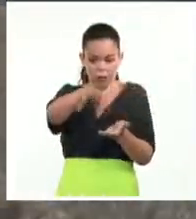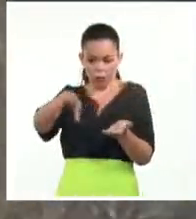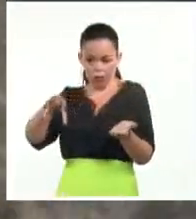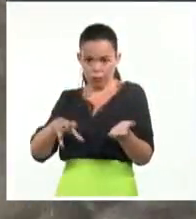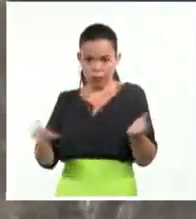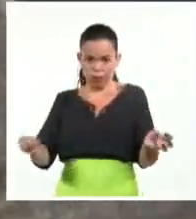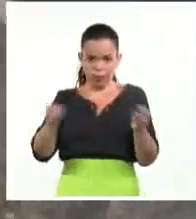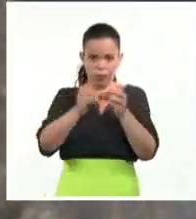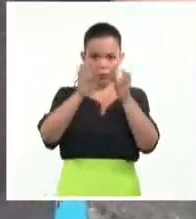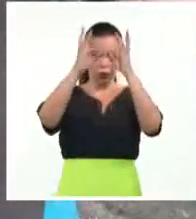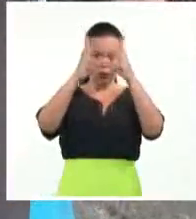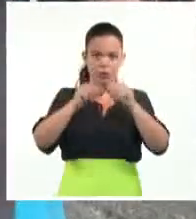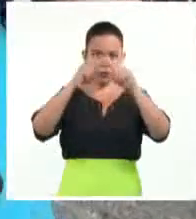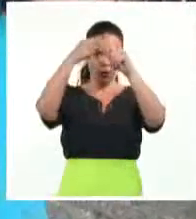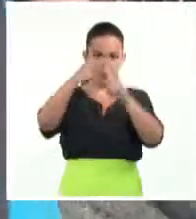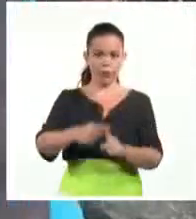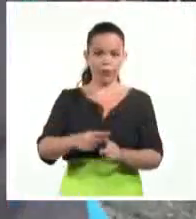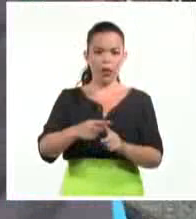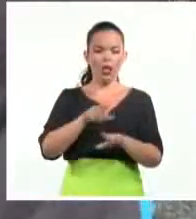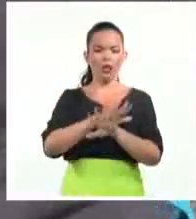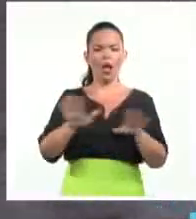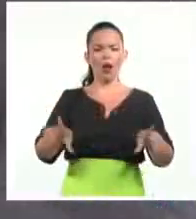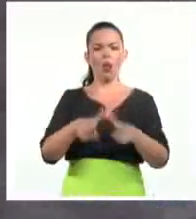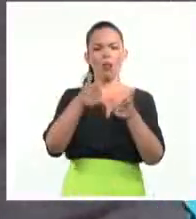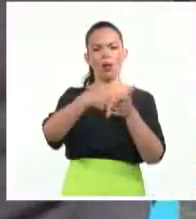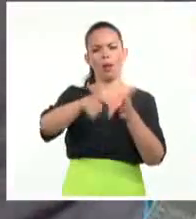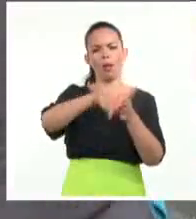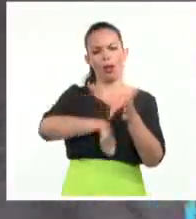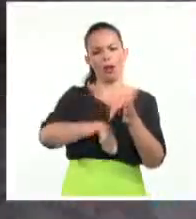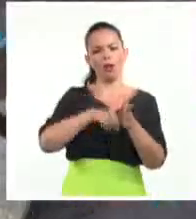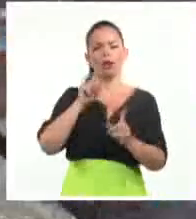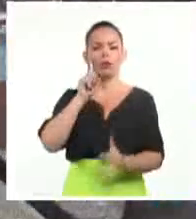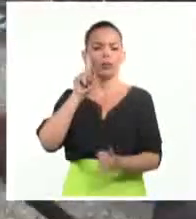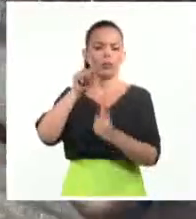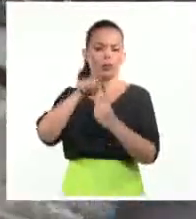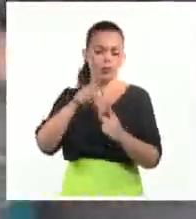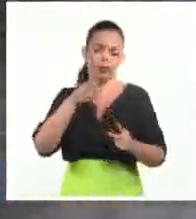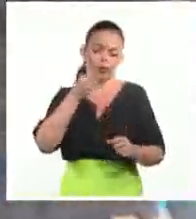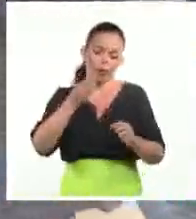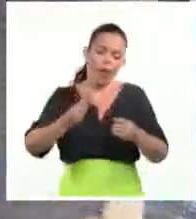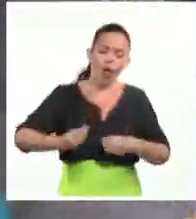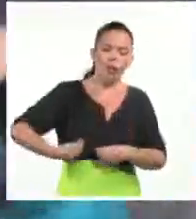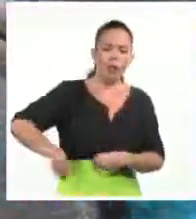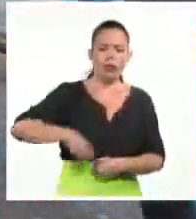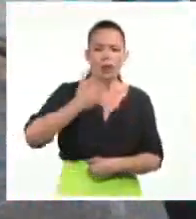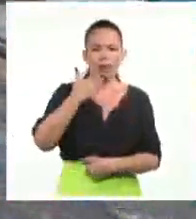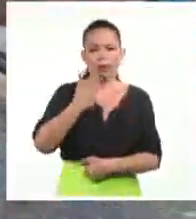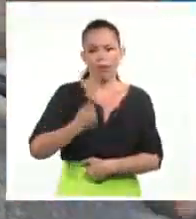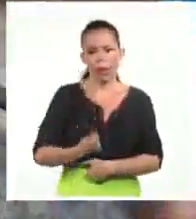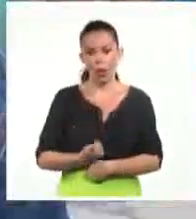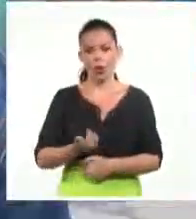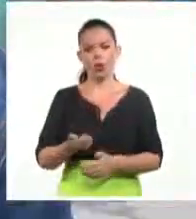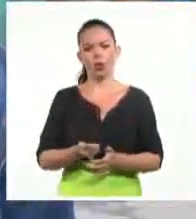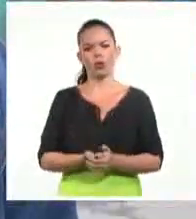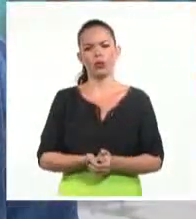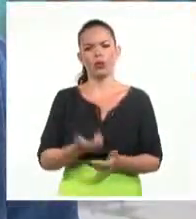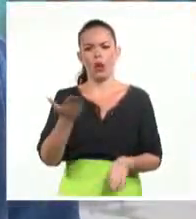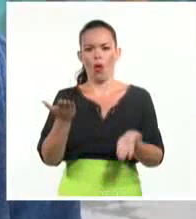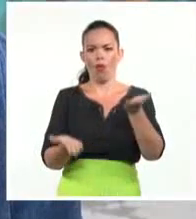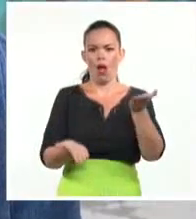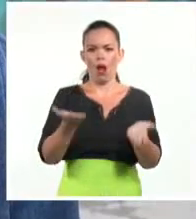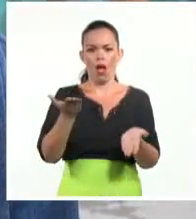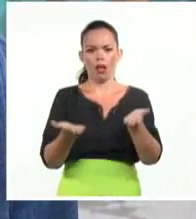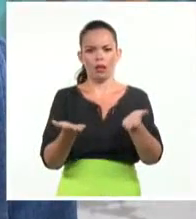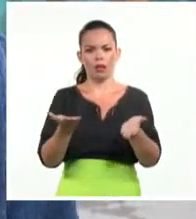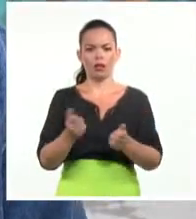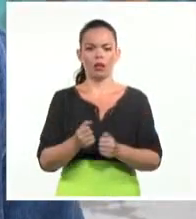esta estrategia que hablamos, buscando crear más frentes de corte, es decir, aprovechar un poco más el balance de tiro que tenemos de los